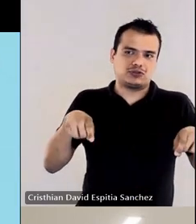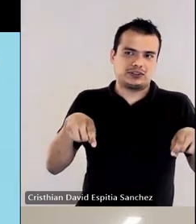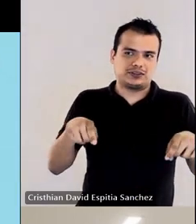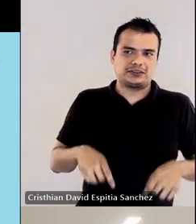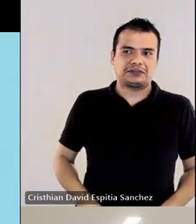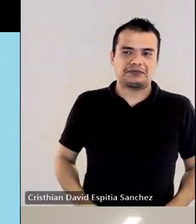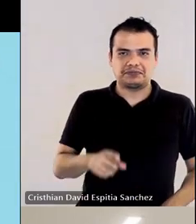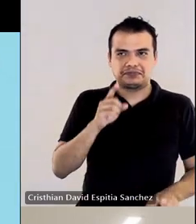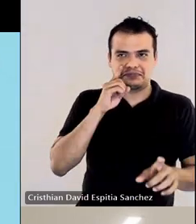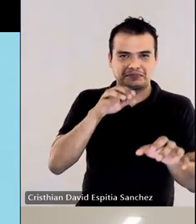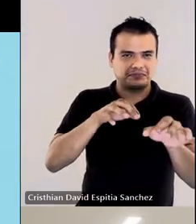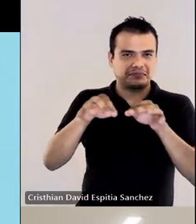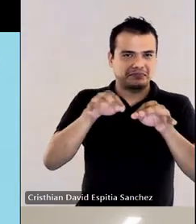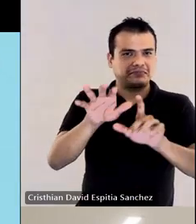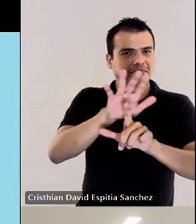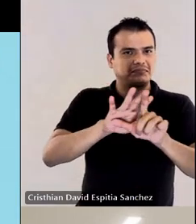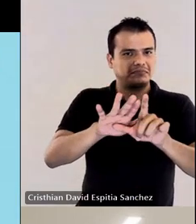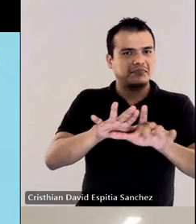Veamos ese proceso.